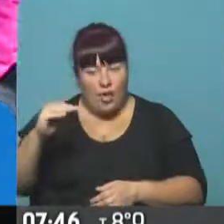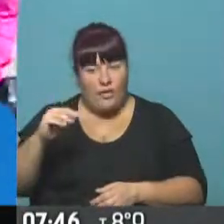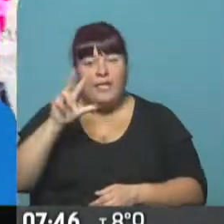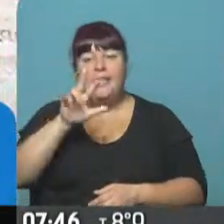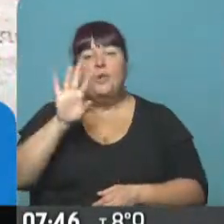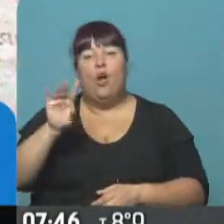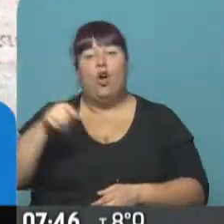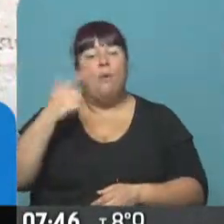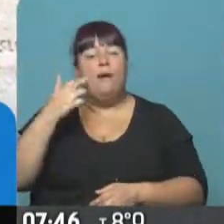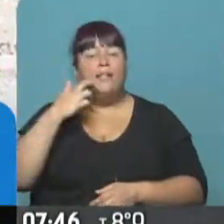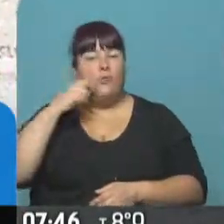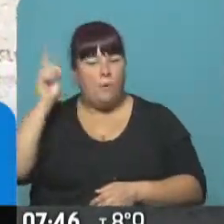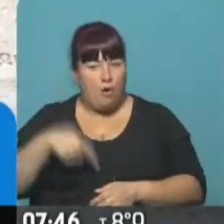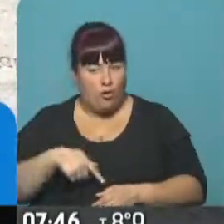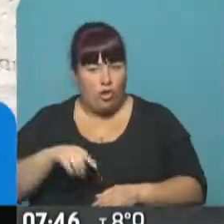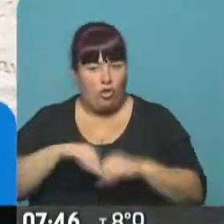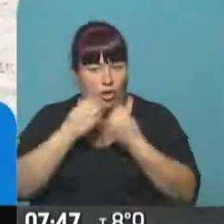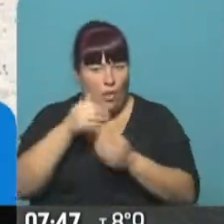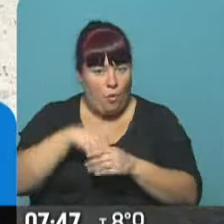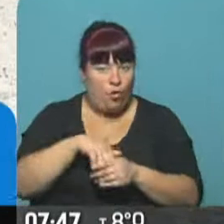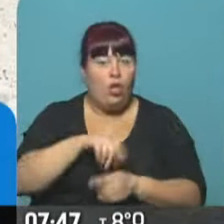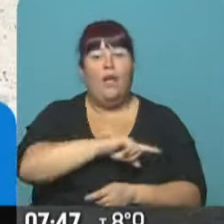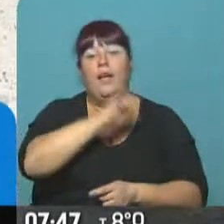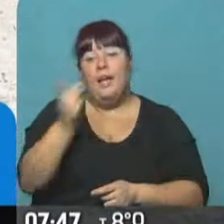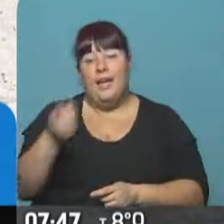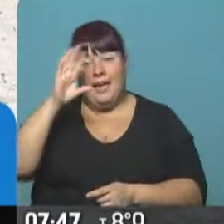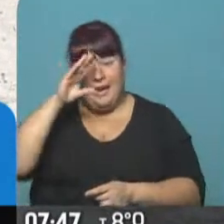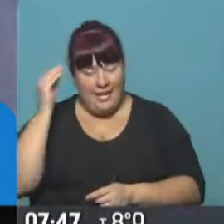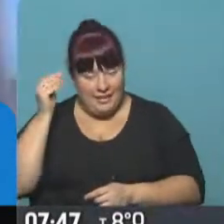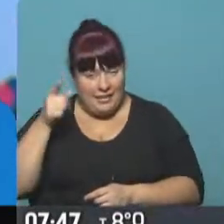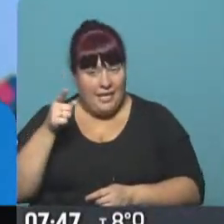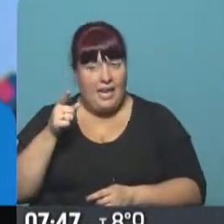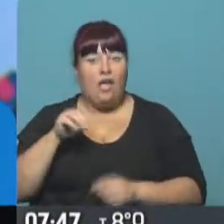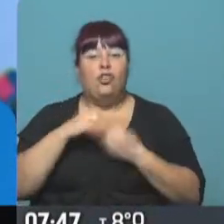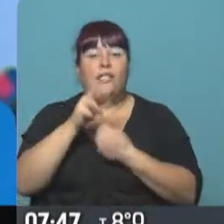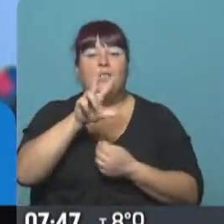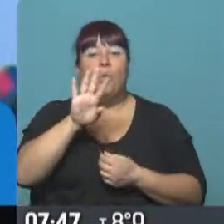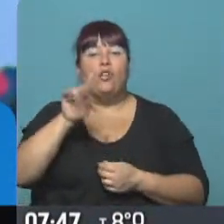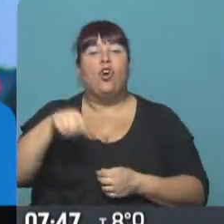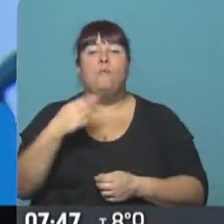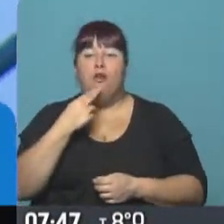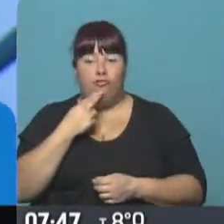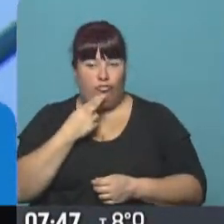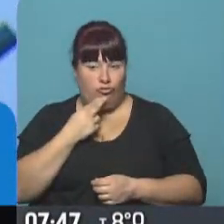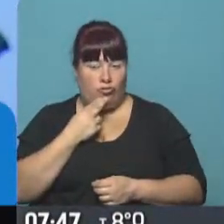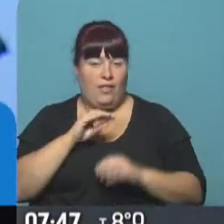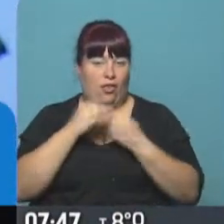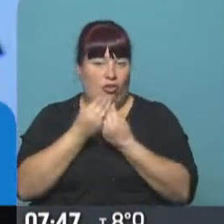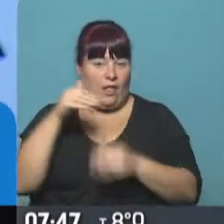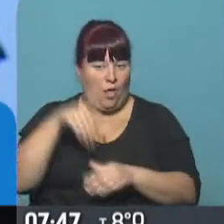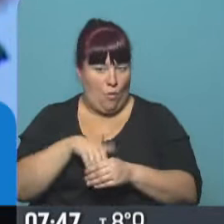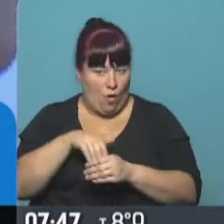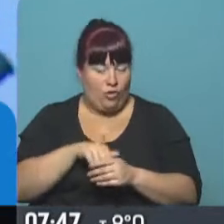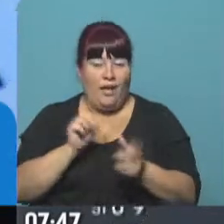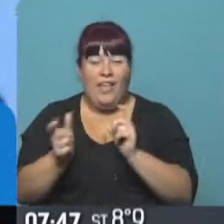un 34,19% de los votos, mientras que Cristina Kirchner reunía el 34,11% de los sufragios.